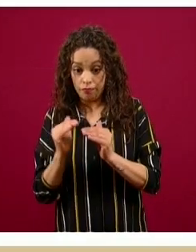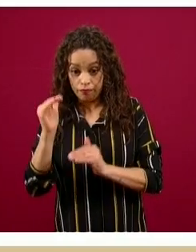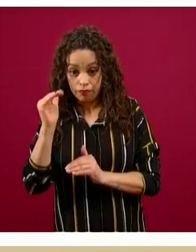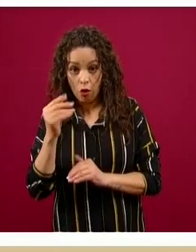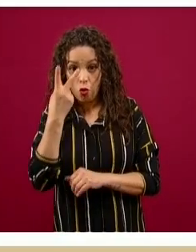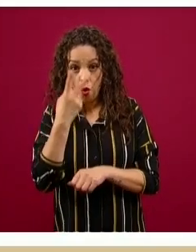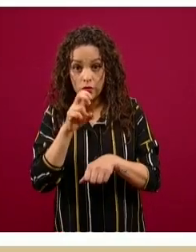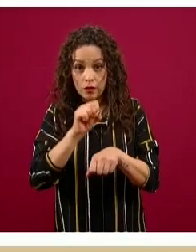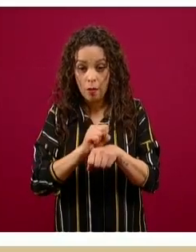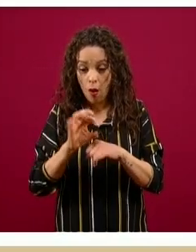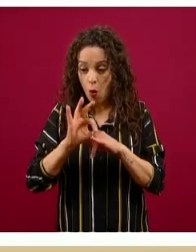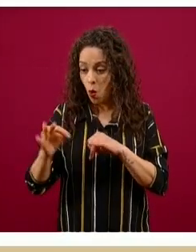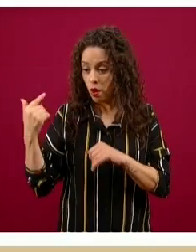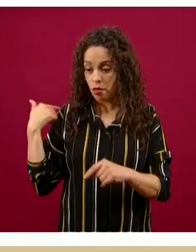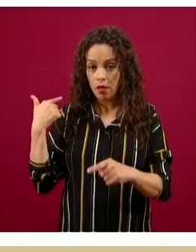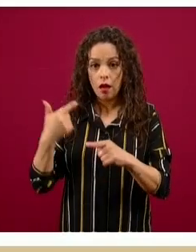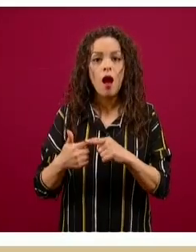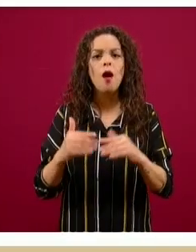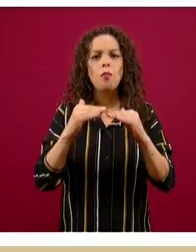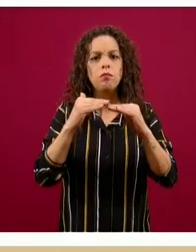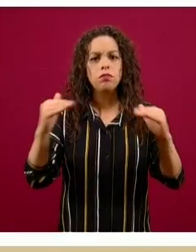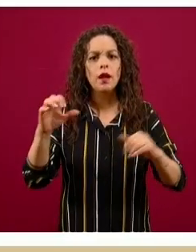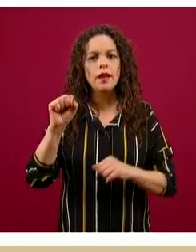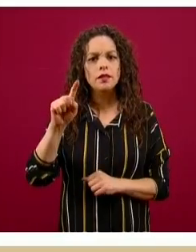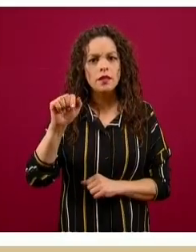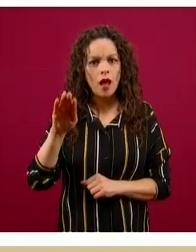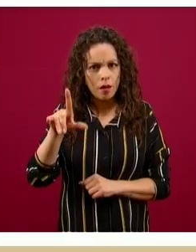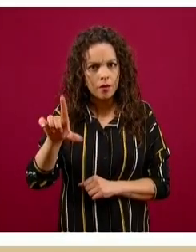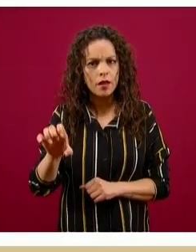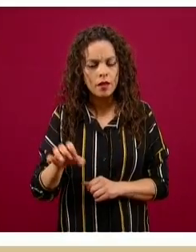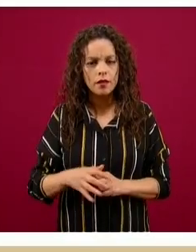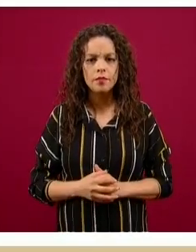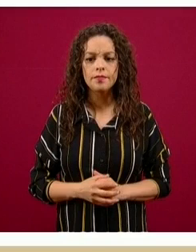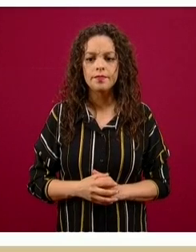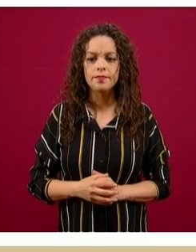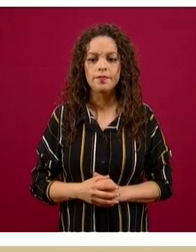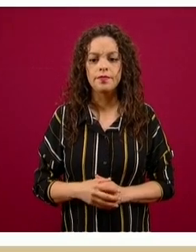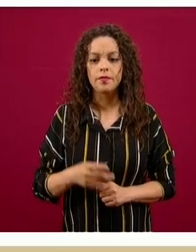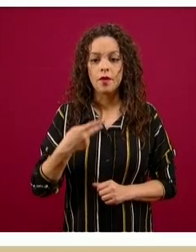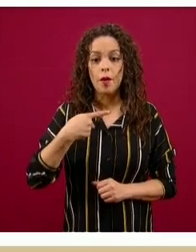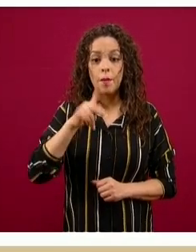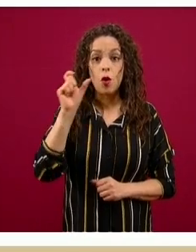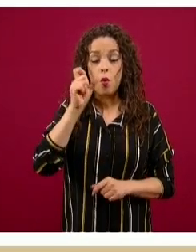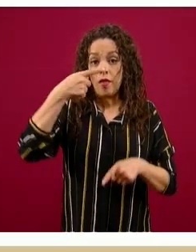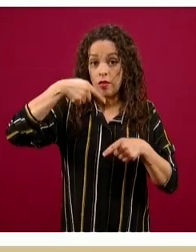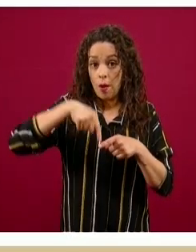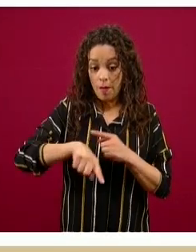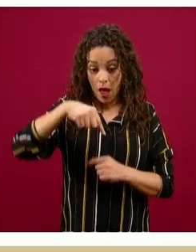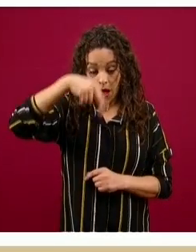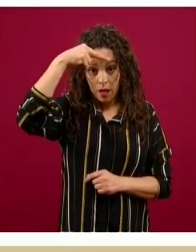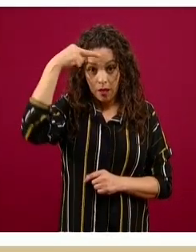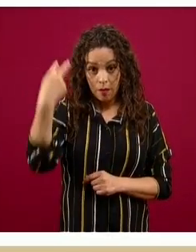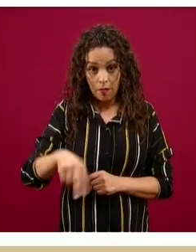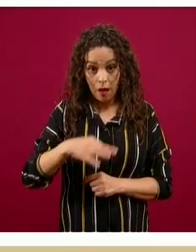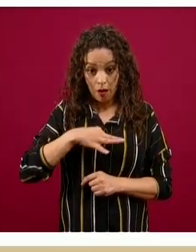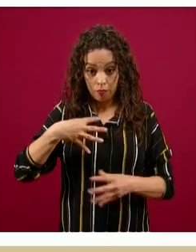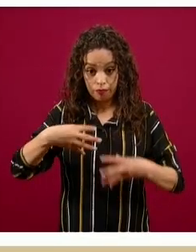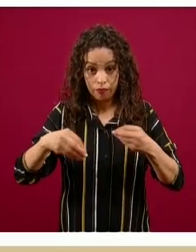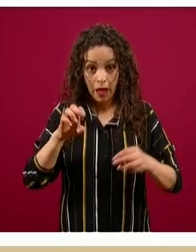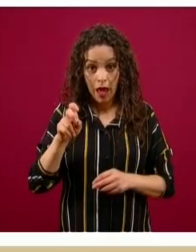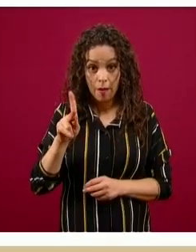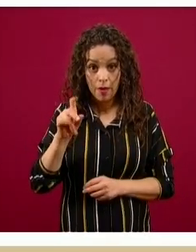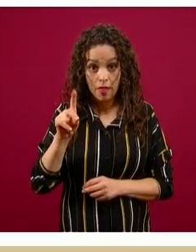al menos estable, pero si lo vemos desde que inició la epidemia en México, es clara